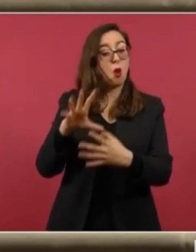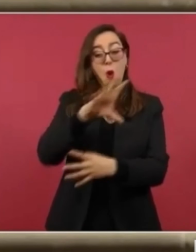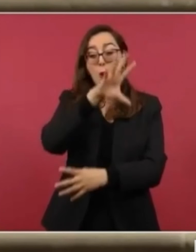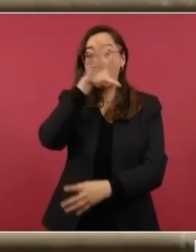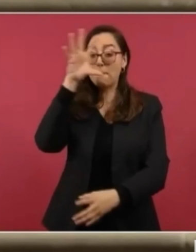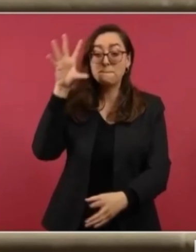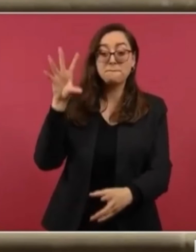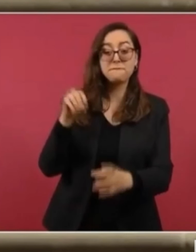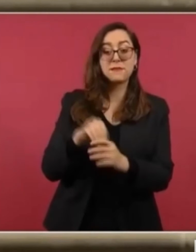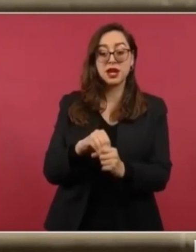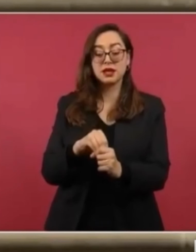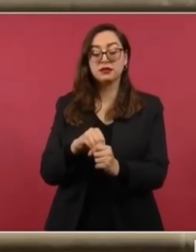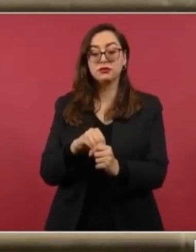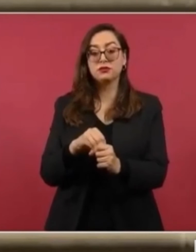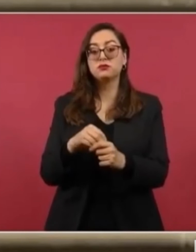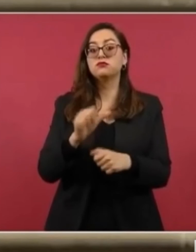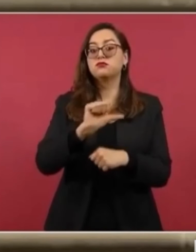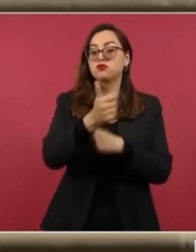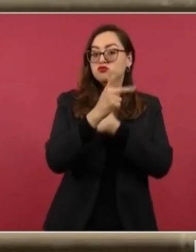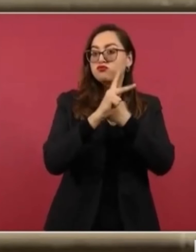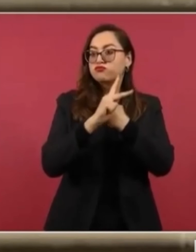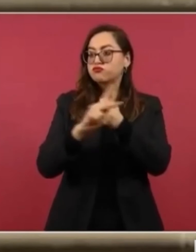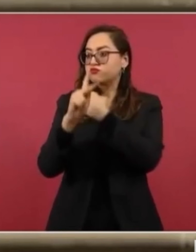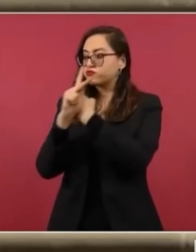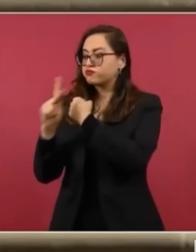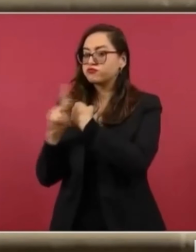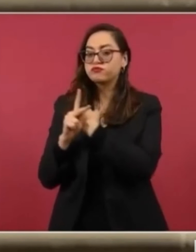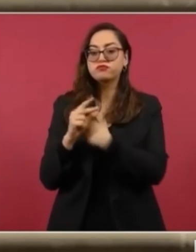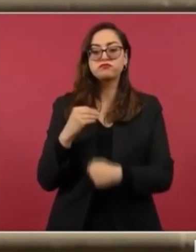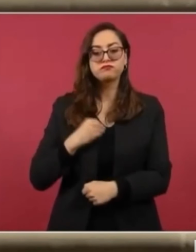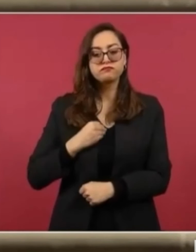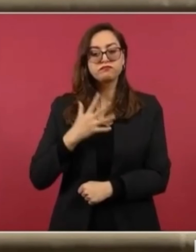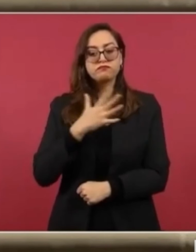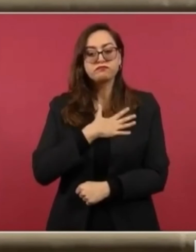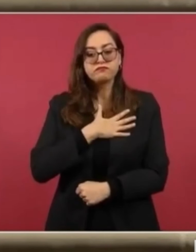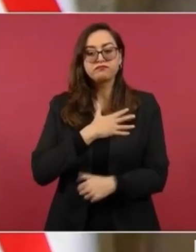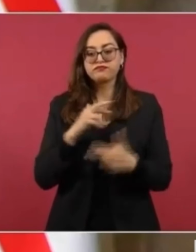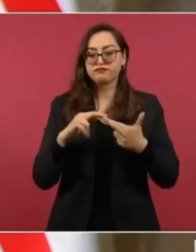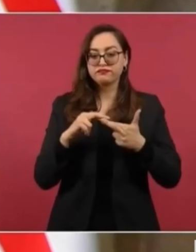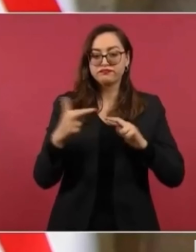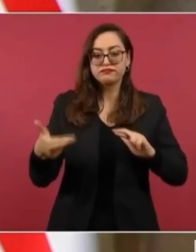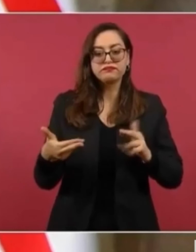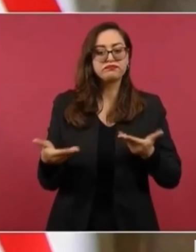el bienestar de los pueblos y las nuevas relaciones de cooperación,